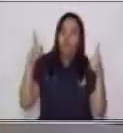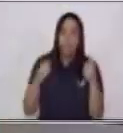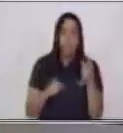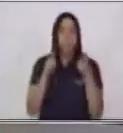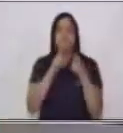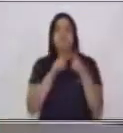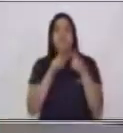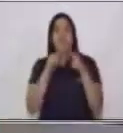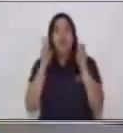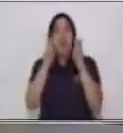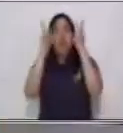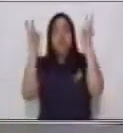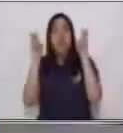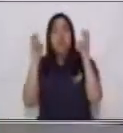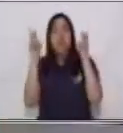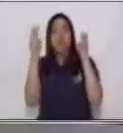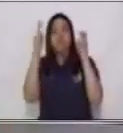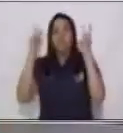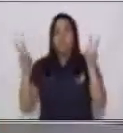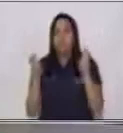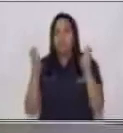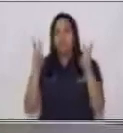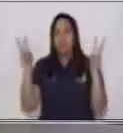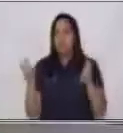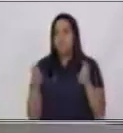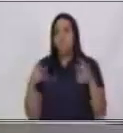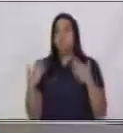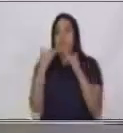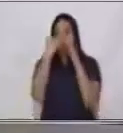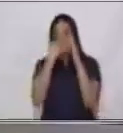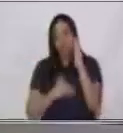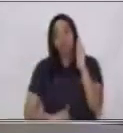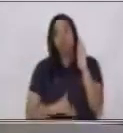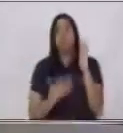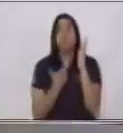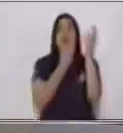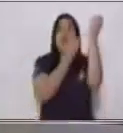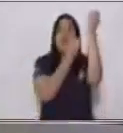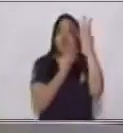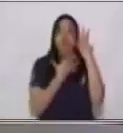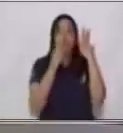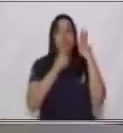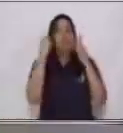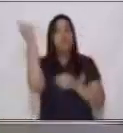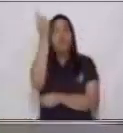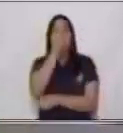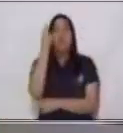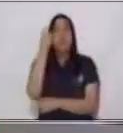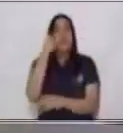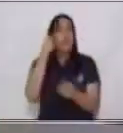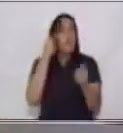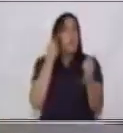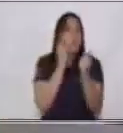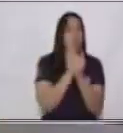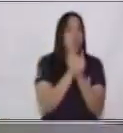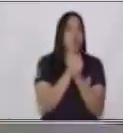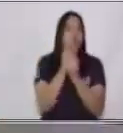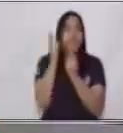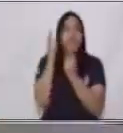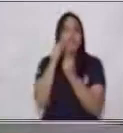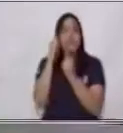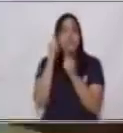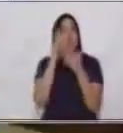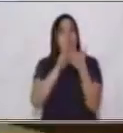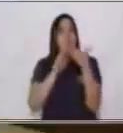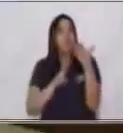¿Qué ideas principales lograste determinar que desarrolla el texto? ¿O qué información relevante crees tú que nos está